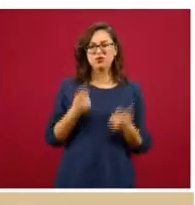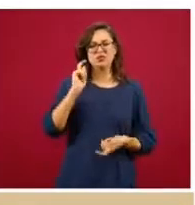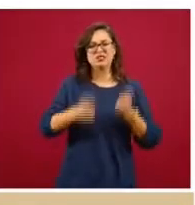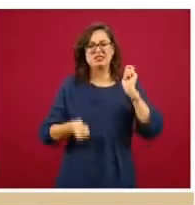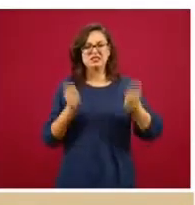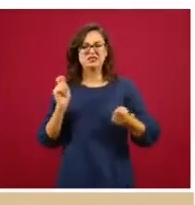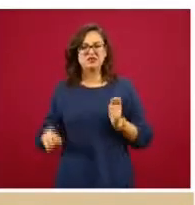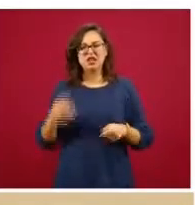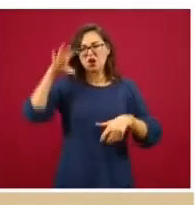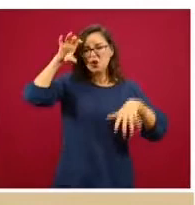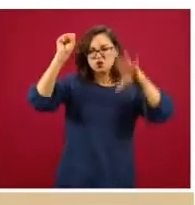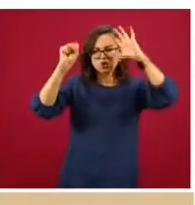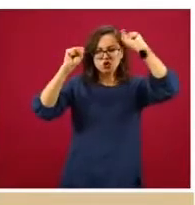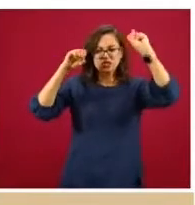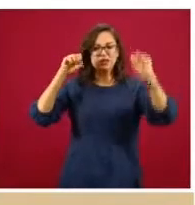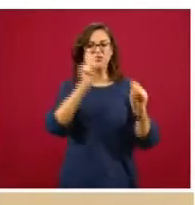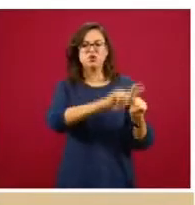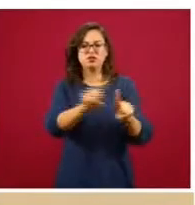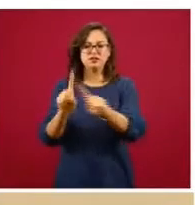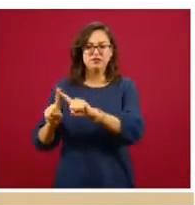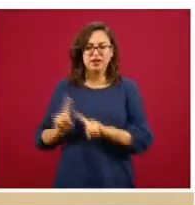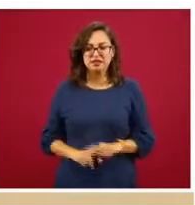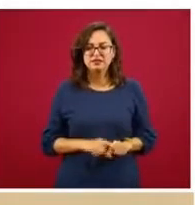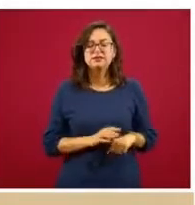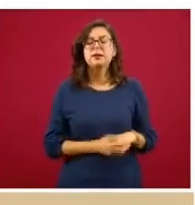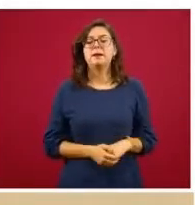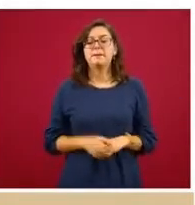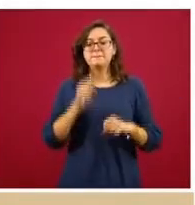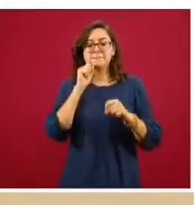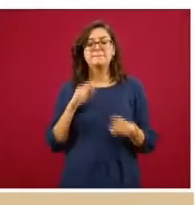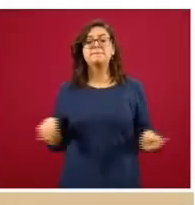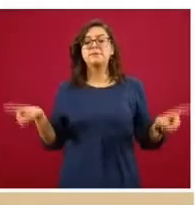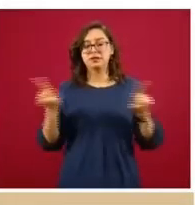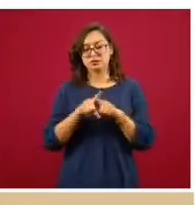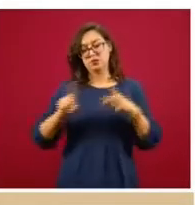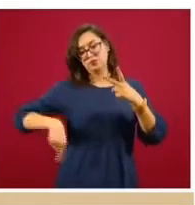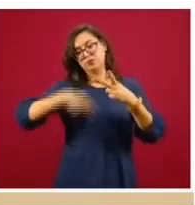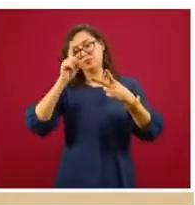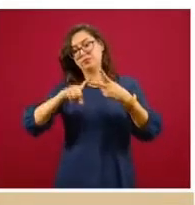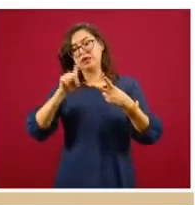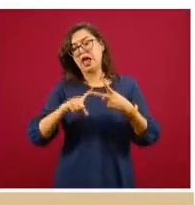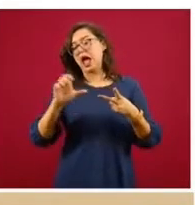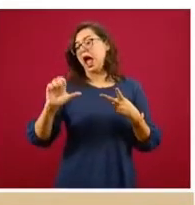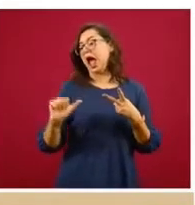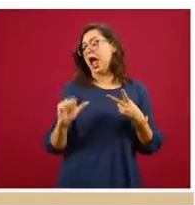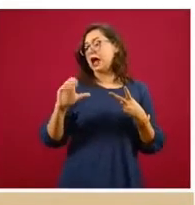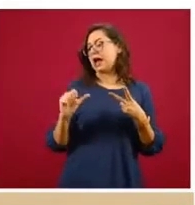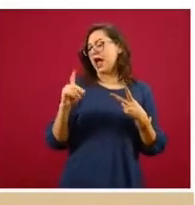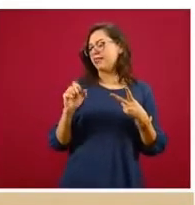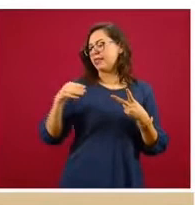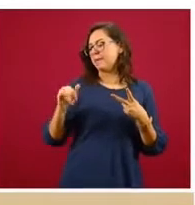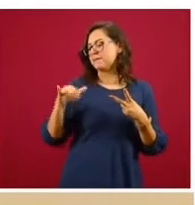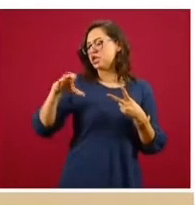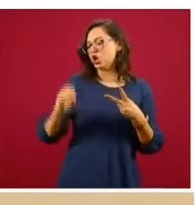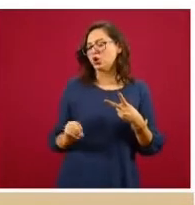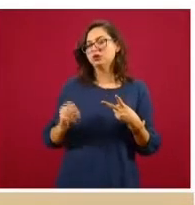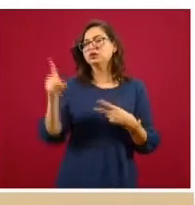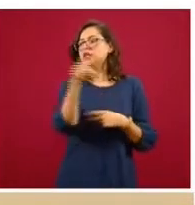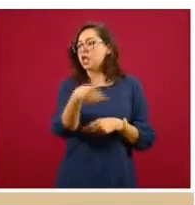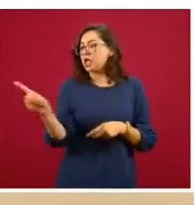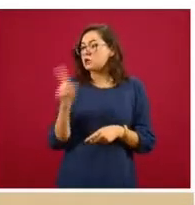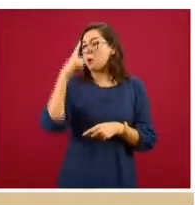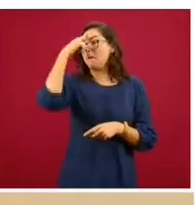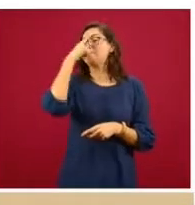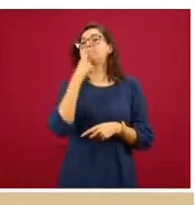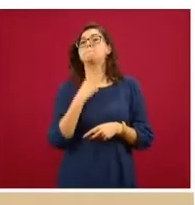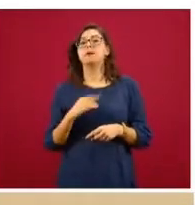juventudes, entre otros temas. Además, a nivel académico, cuidamos muy bien que estos jóvenes tuvieran un perfil de